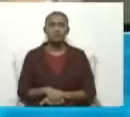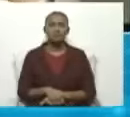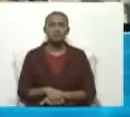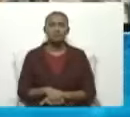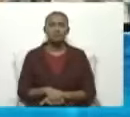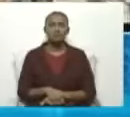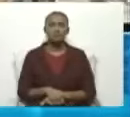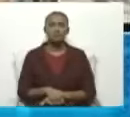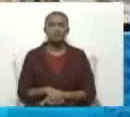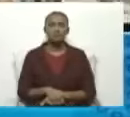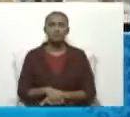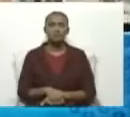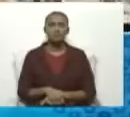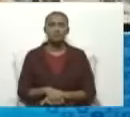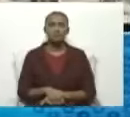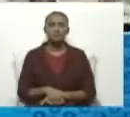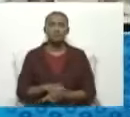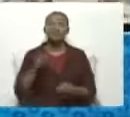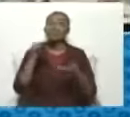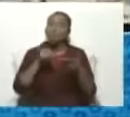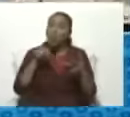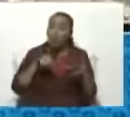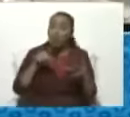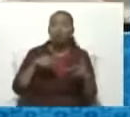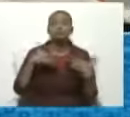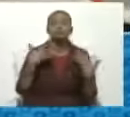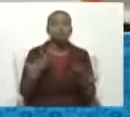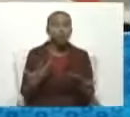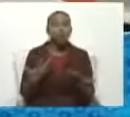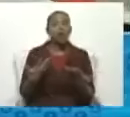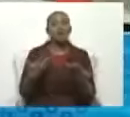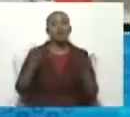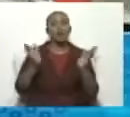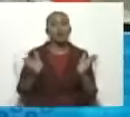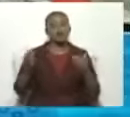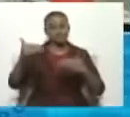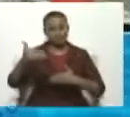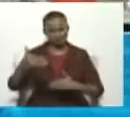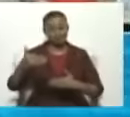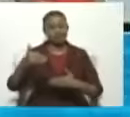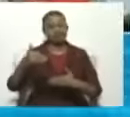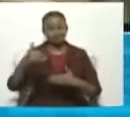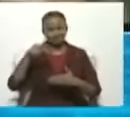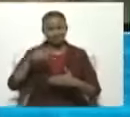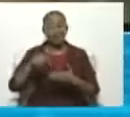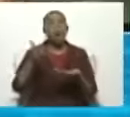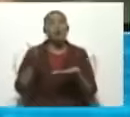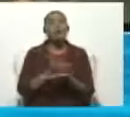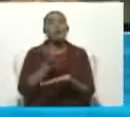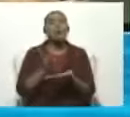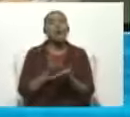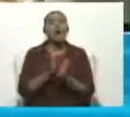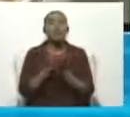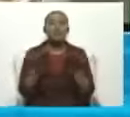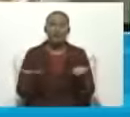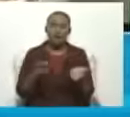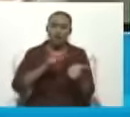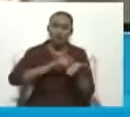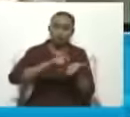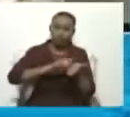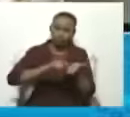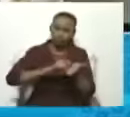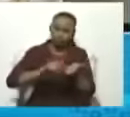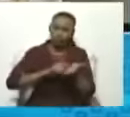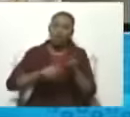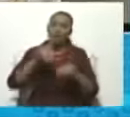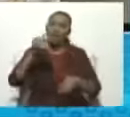tenemos las auditorías que se están realizando de los cuadernos de votación. Estamos certificando en Mariche todos los